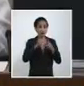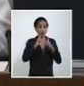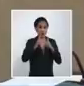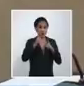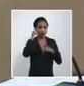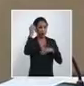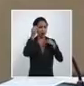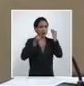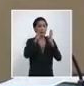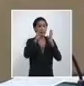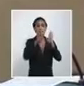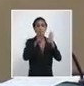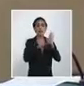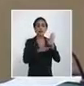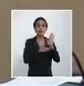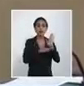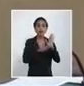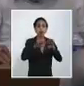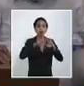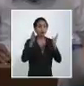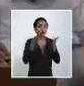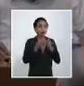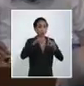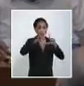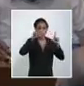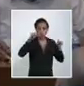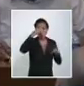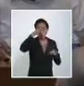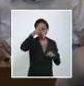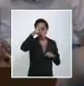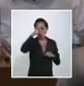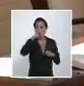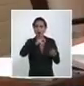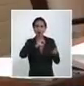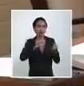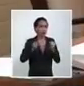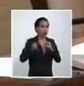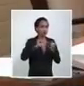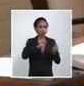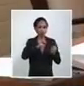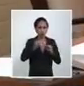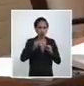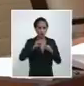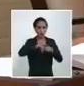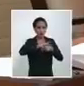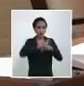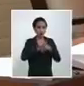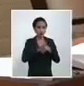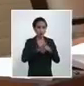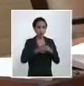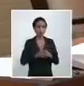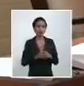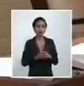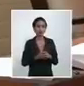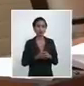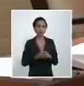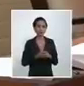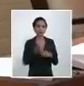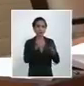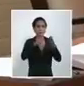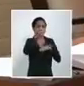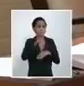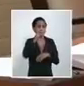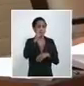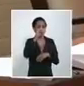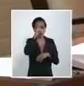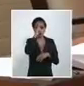las medidas adoptadas en todo el país para prevenir y controlar el coronavirus en todo el territorio nacional. El ministro de Salud Pública,